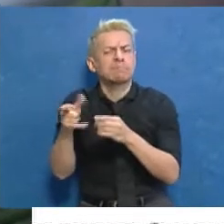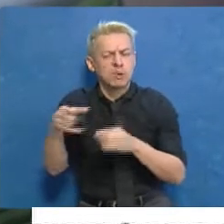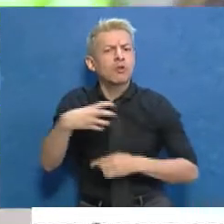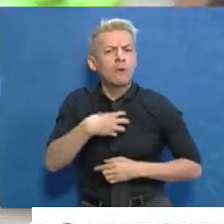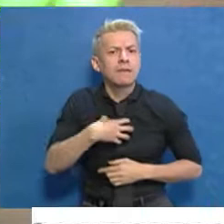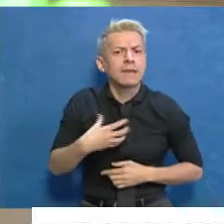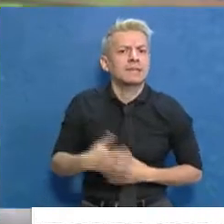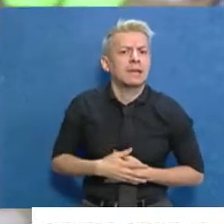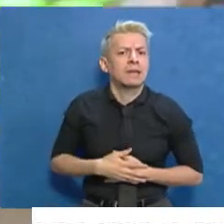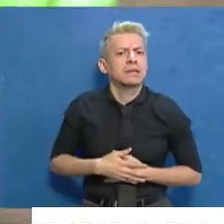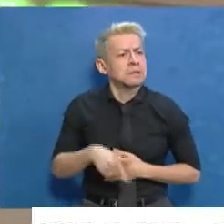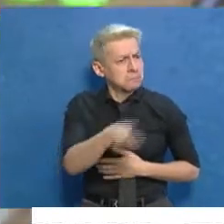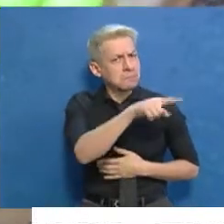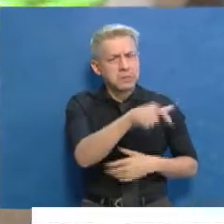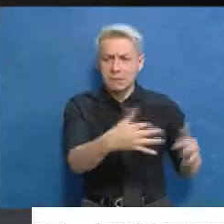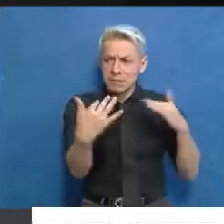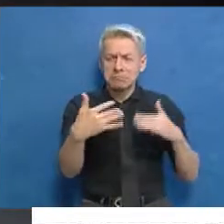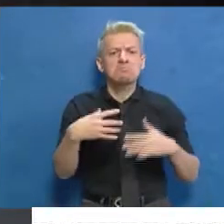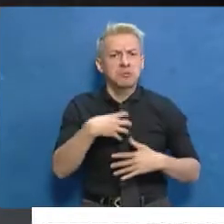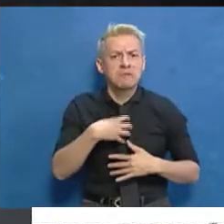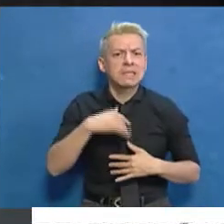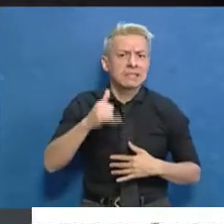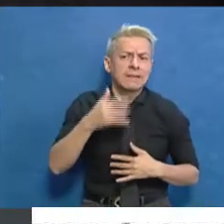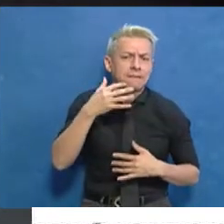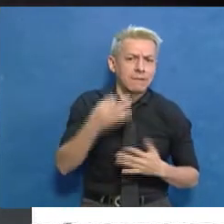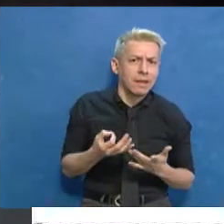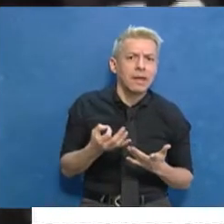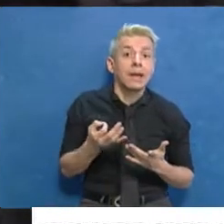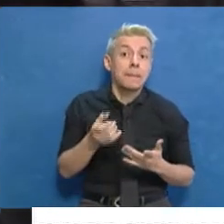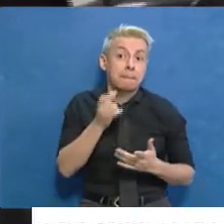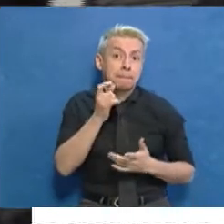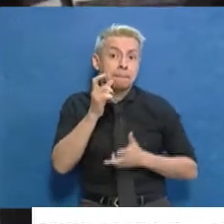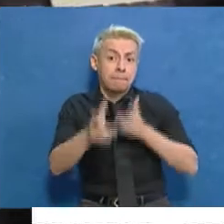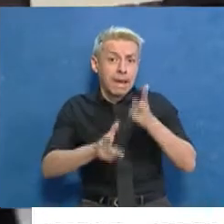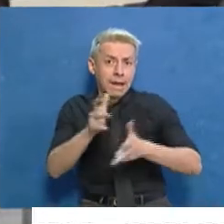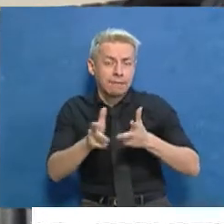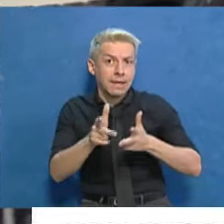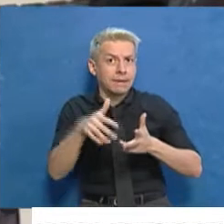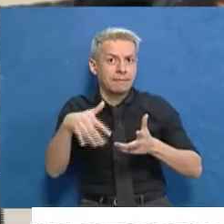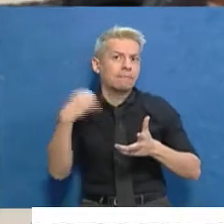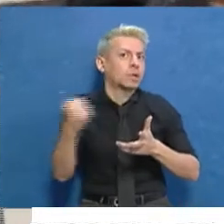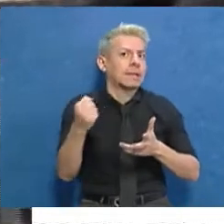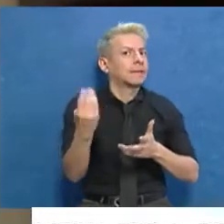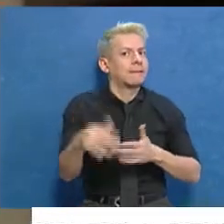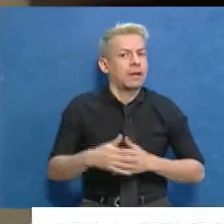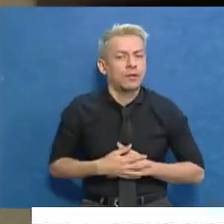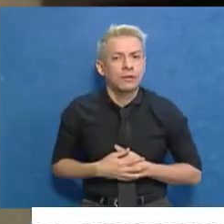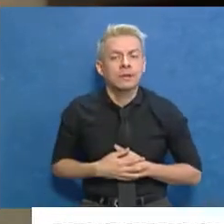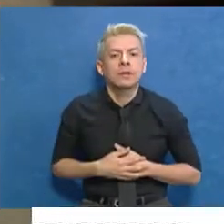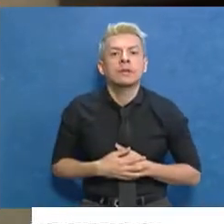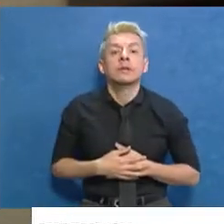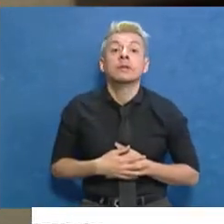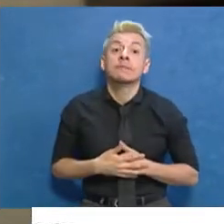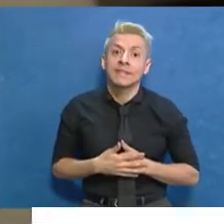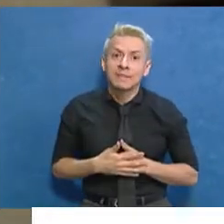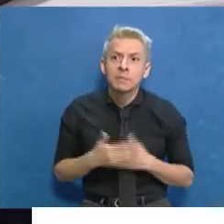Sí. Son creíbles. El valor de la palabra hoy en día es muy importante. Totalmente. Y eso es lo que